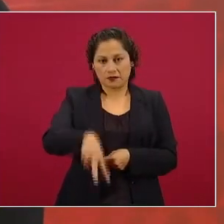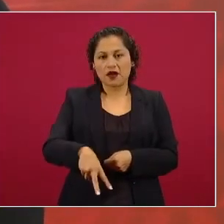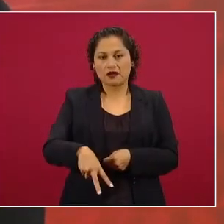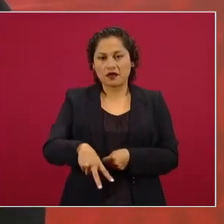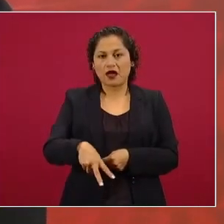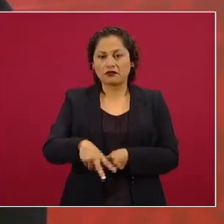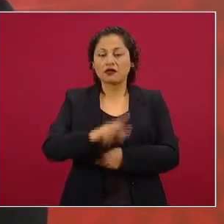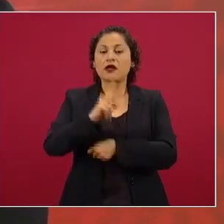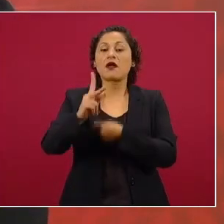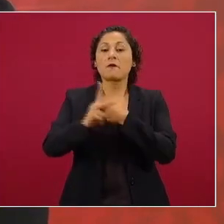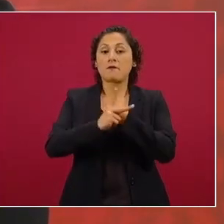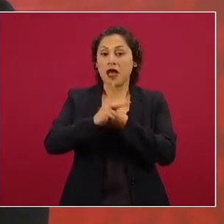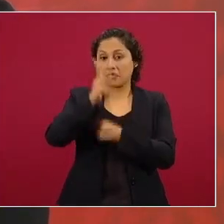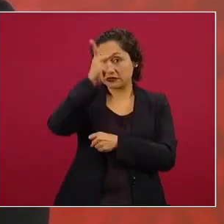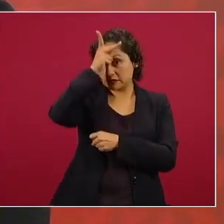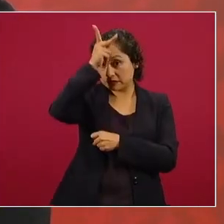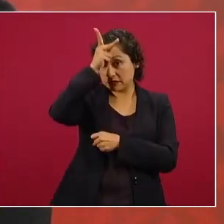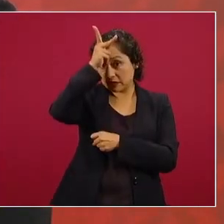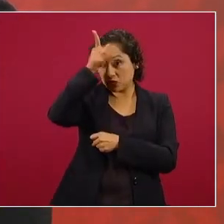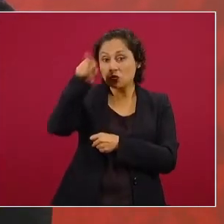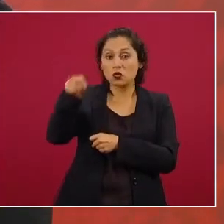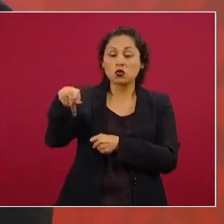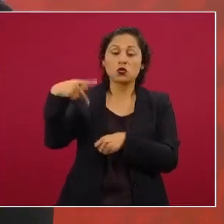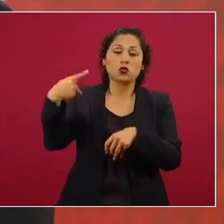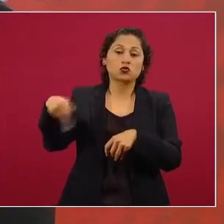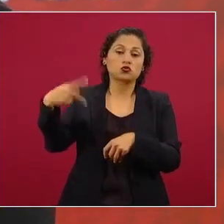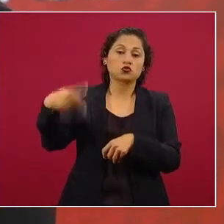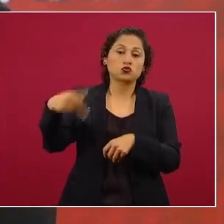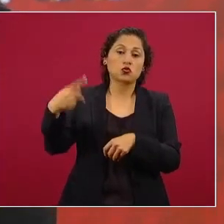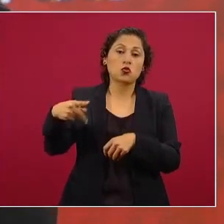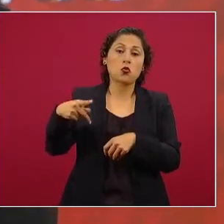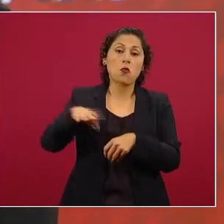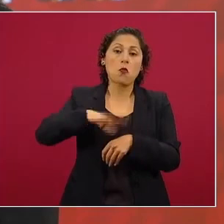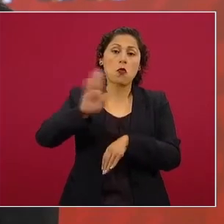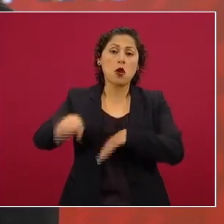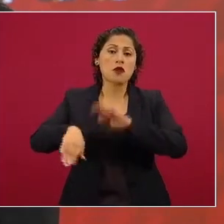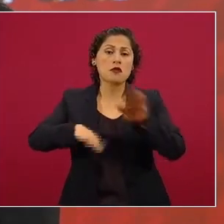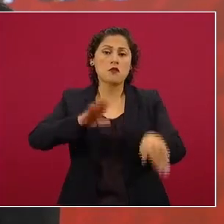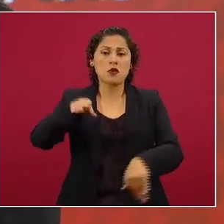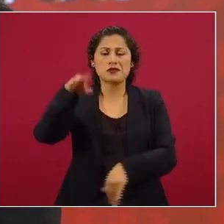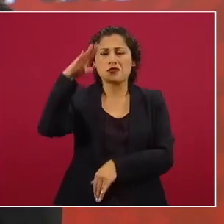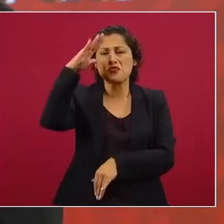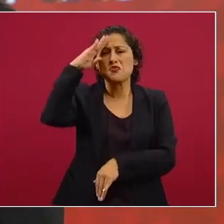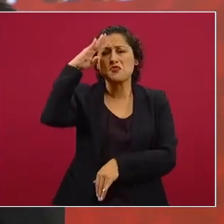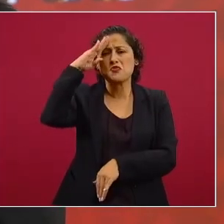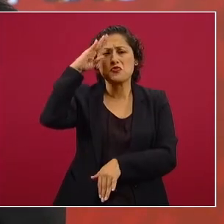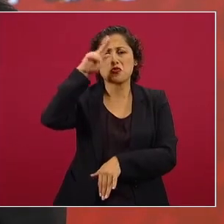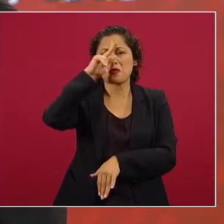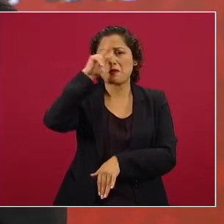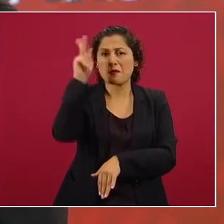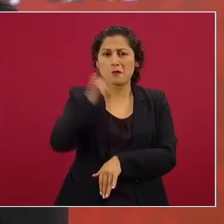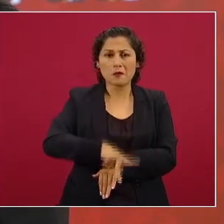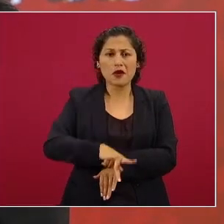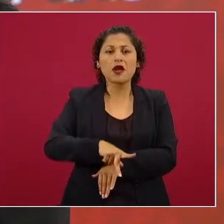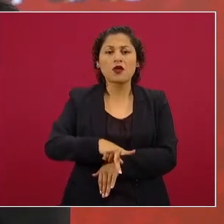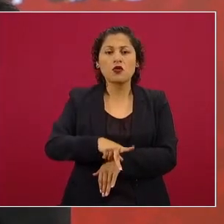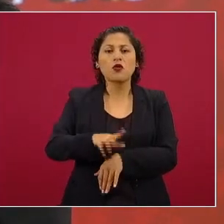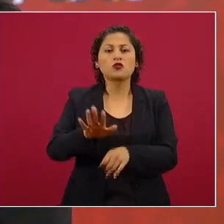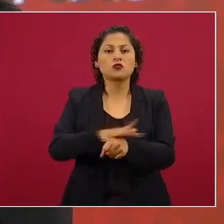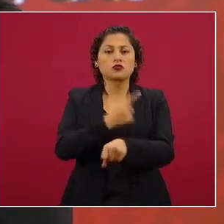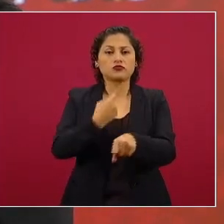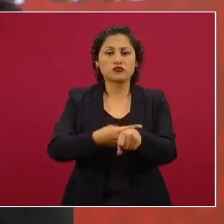lugar mundial en fallecimientos por la pandemia